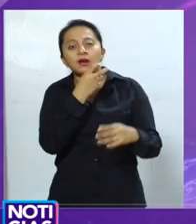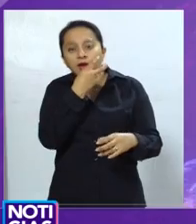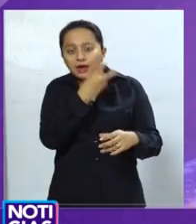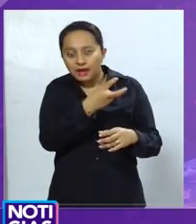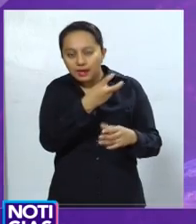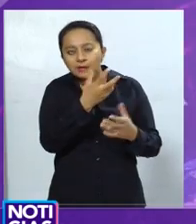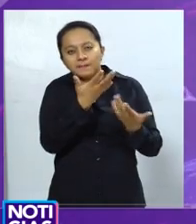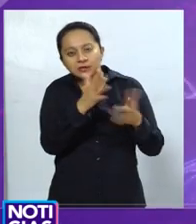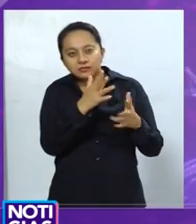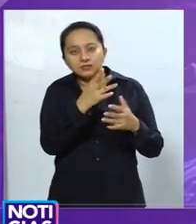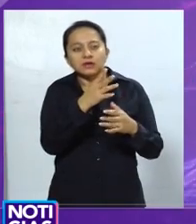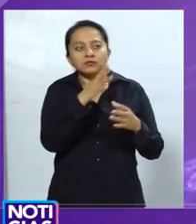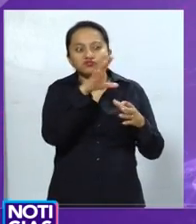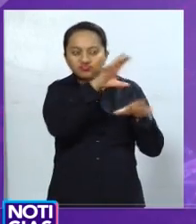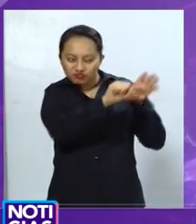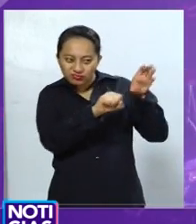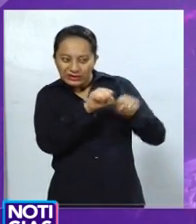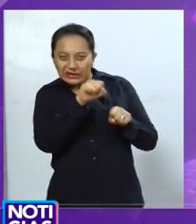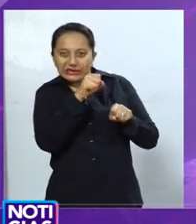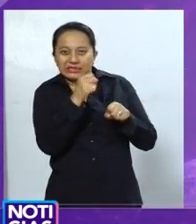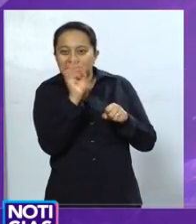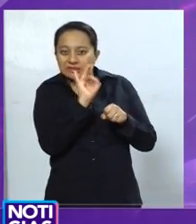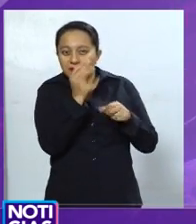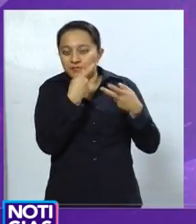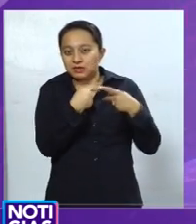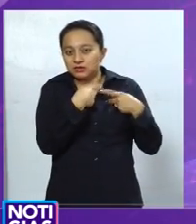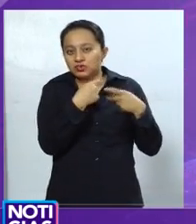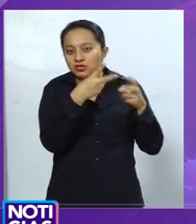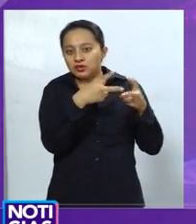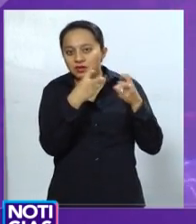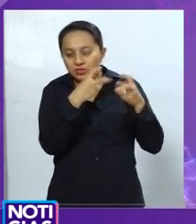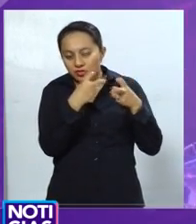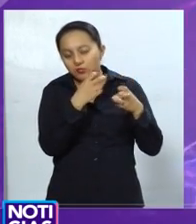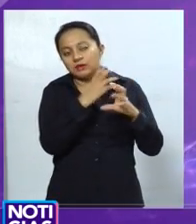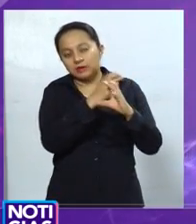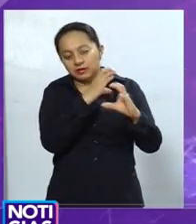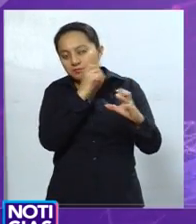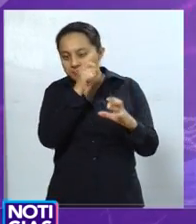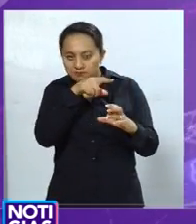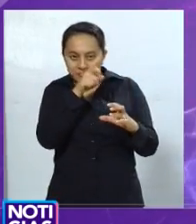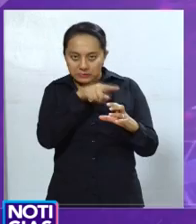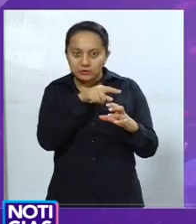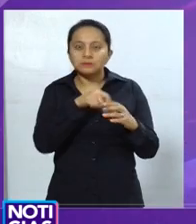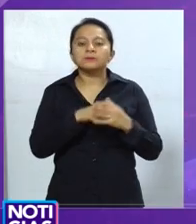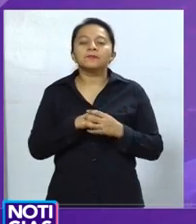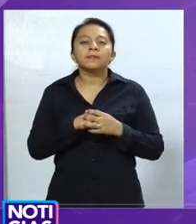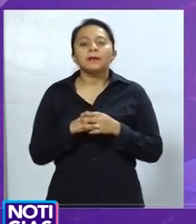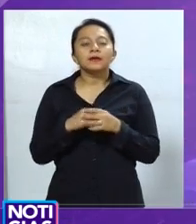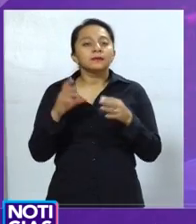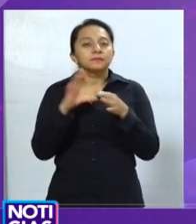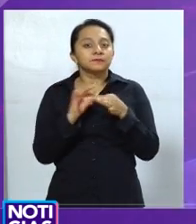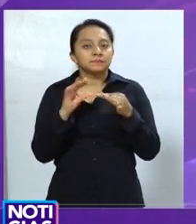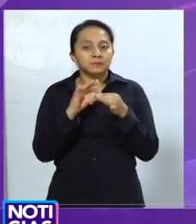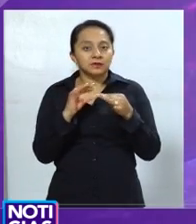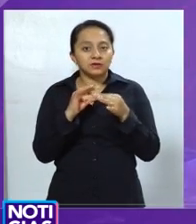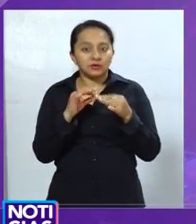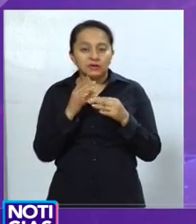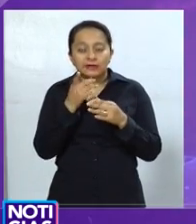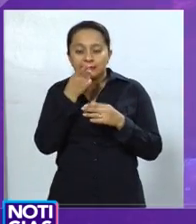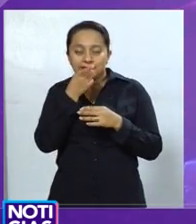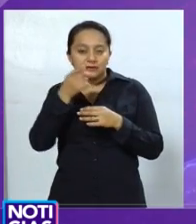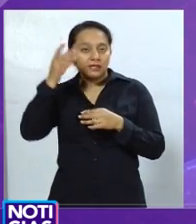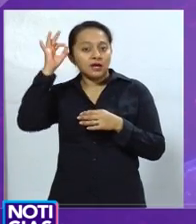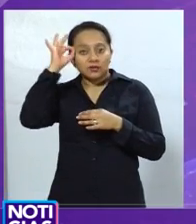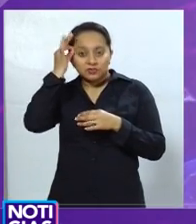pasajeros apuntó que los chóferes se les ha instruido para que ante un robo no pongan resistencia ya que está primero salvaguardar la